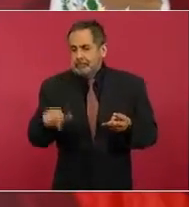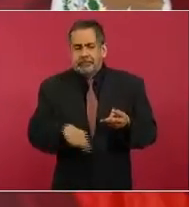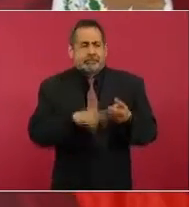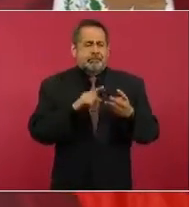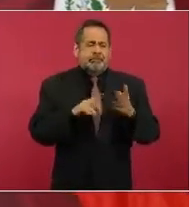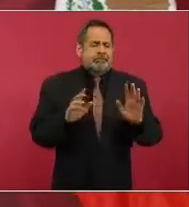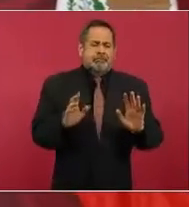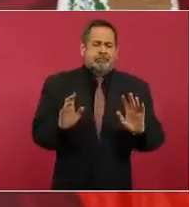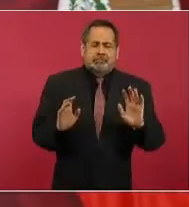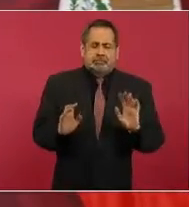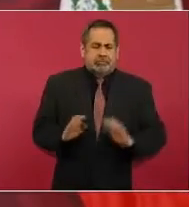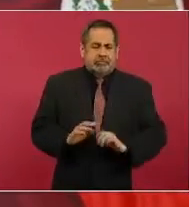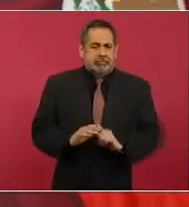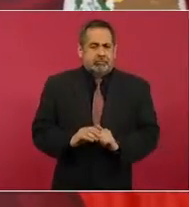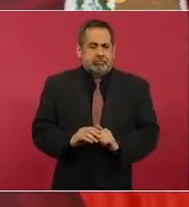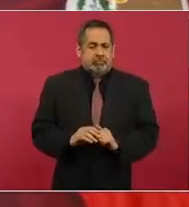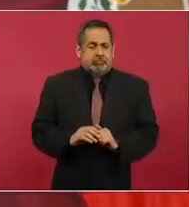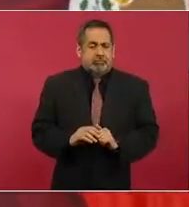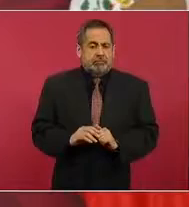¿no?